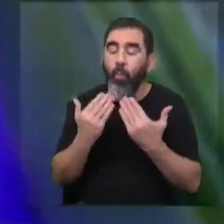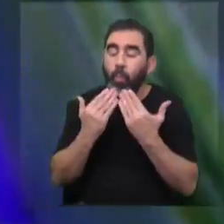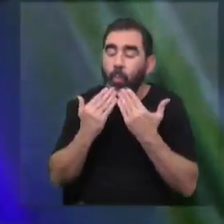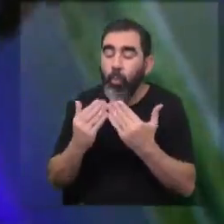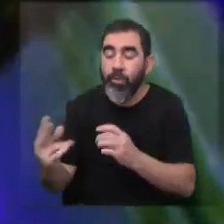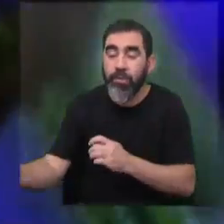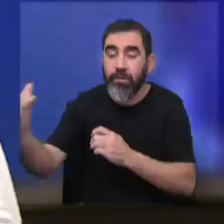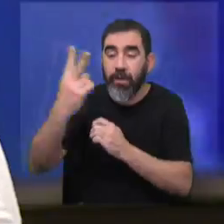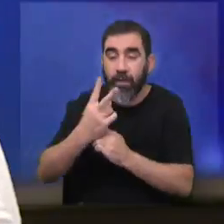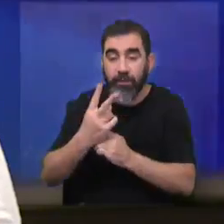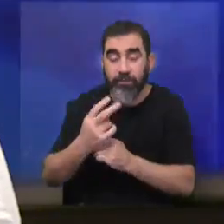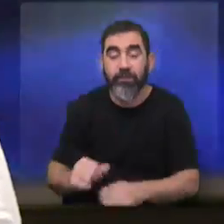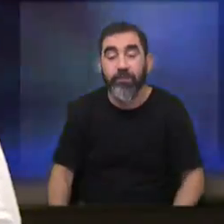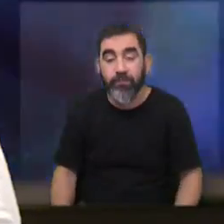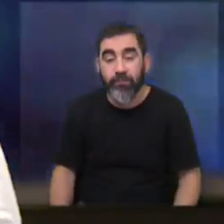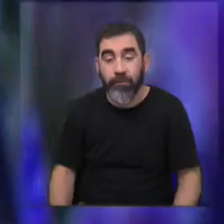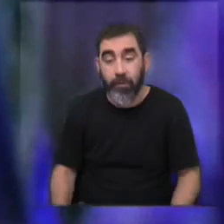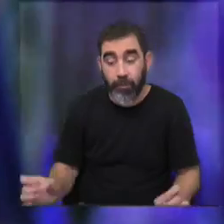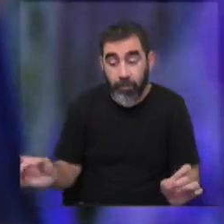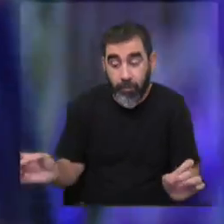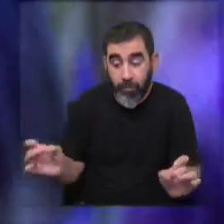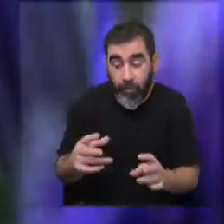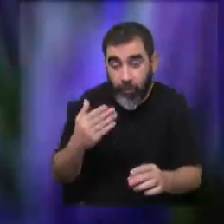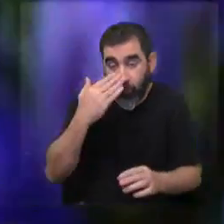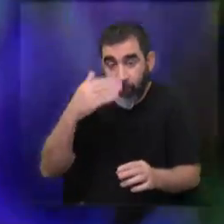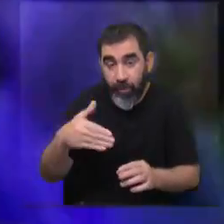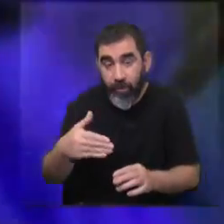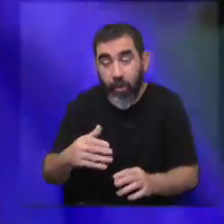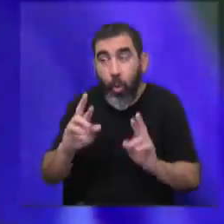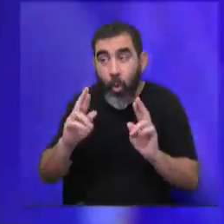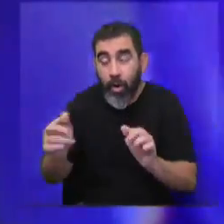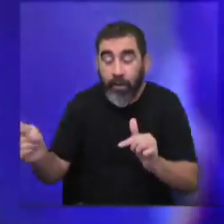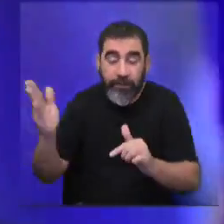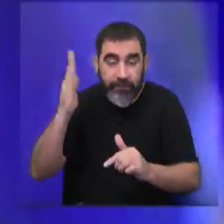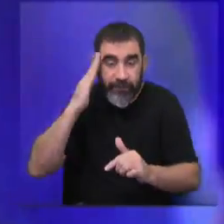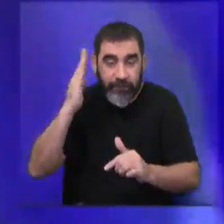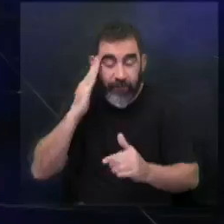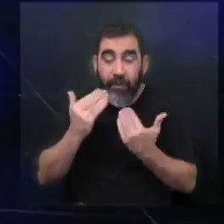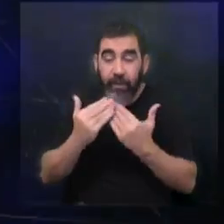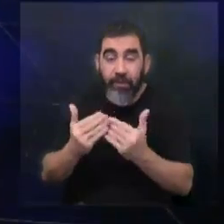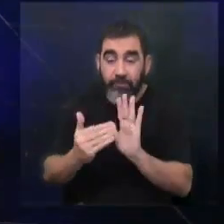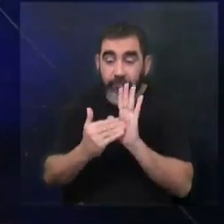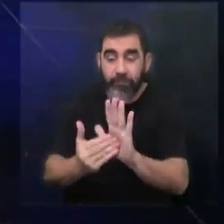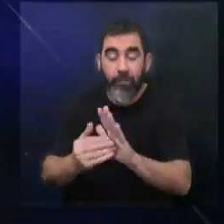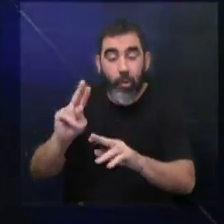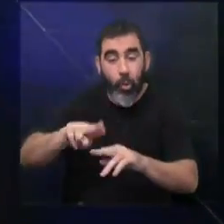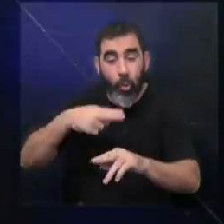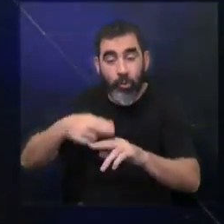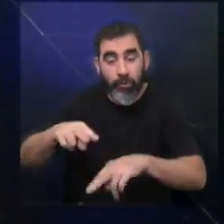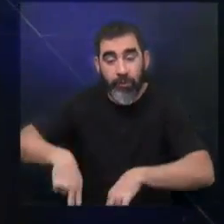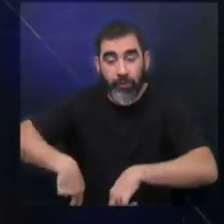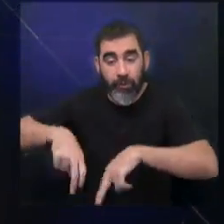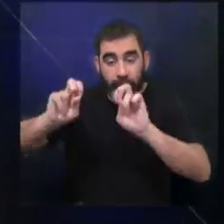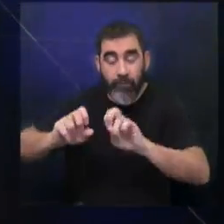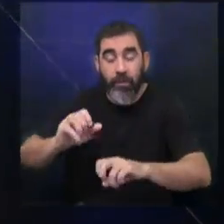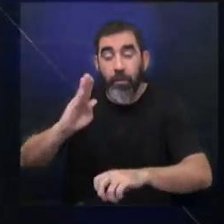a Sobre Ciencia. Gracias a ustedes. Cuando estén llegando a la etapa final nos va a gustar mucho tener noticias y bueno, y gracias por presentar otra de las tantas investigaciones que se